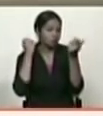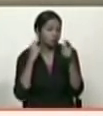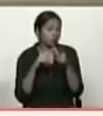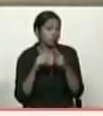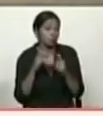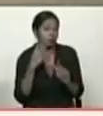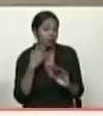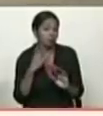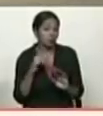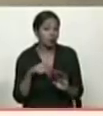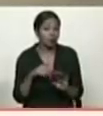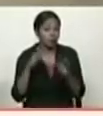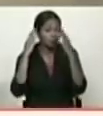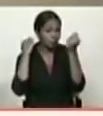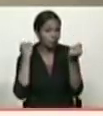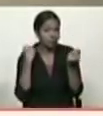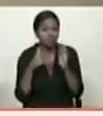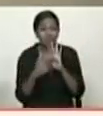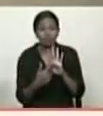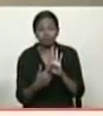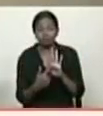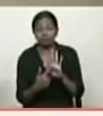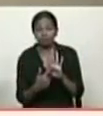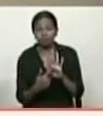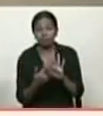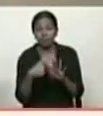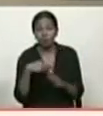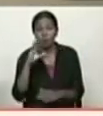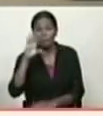situación así pueden los países